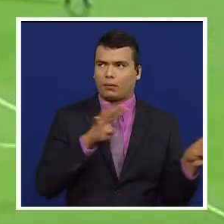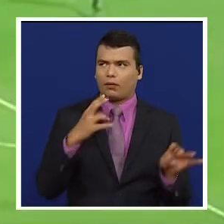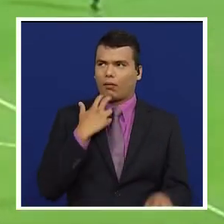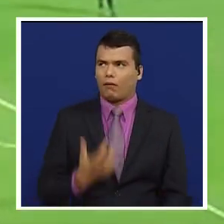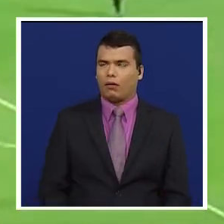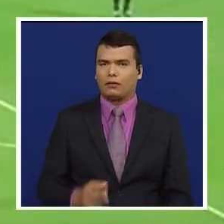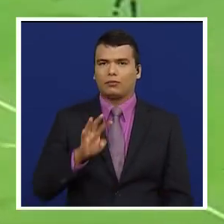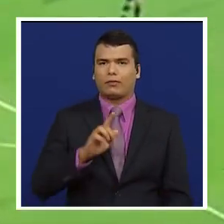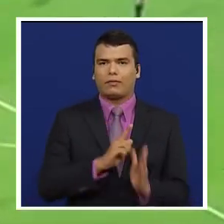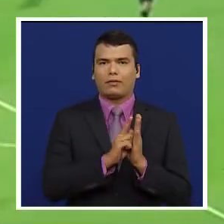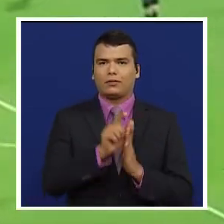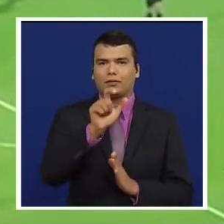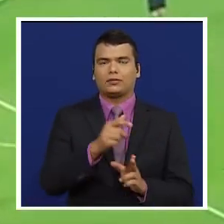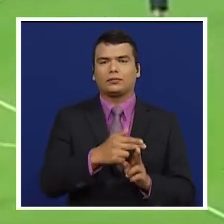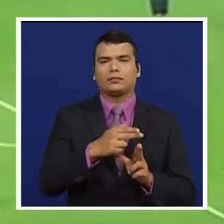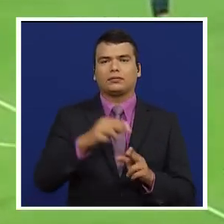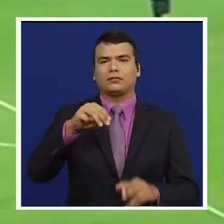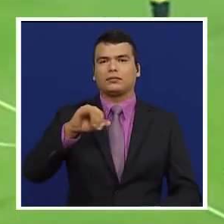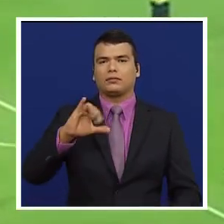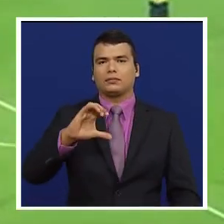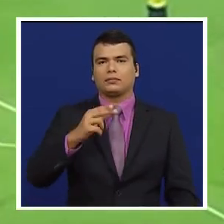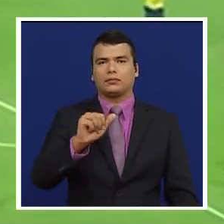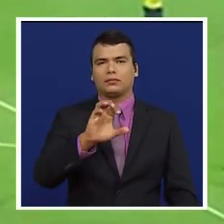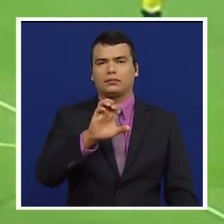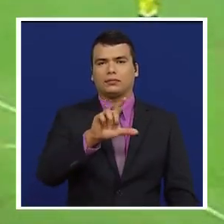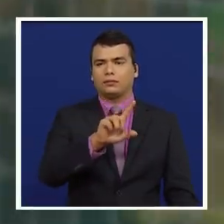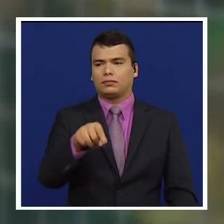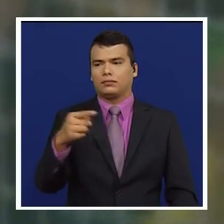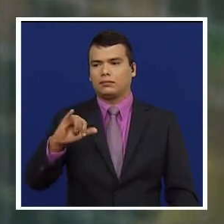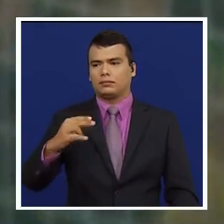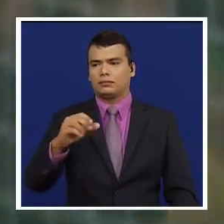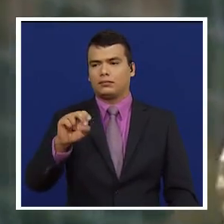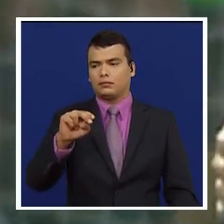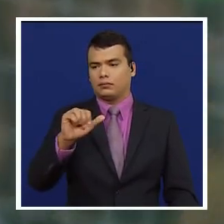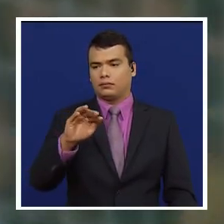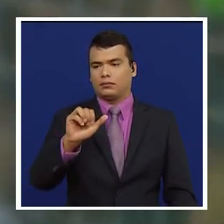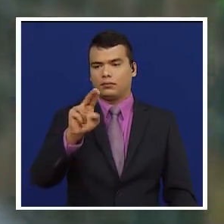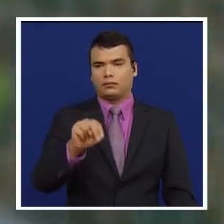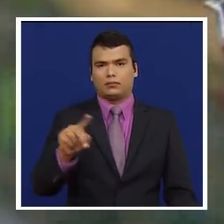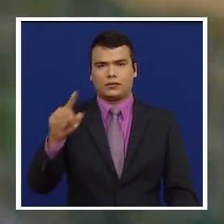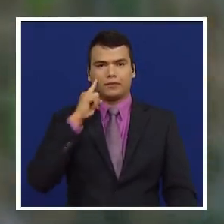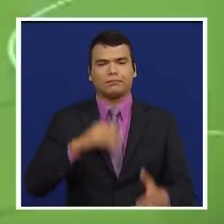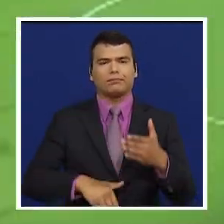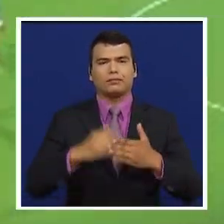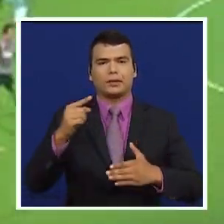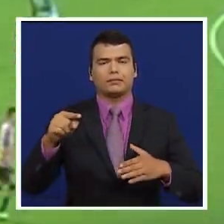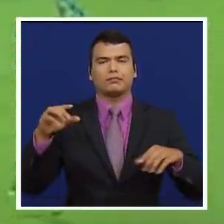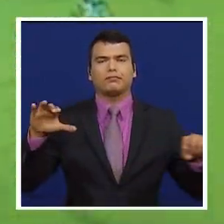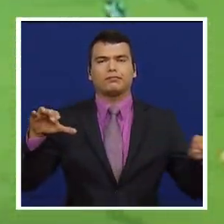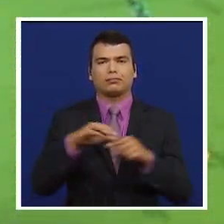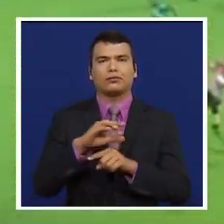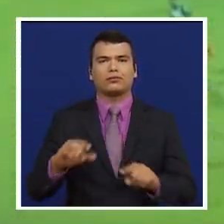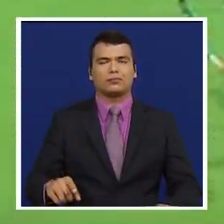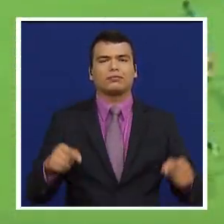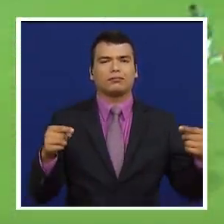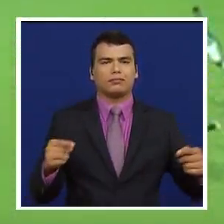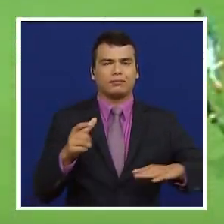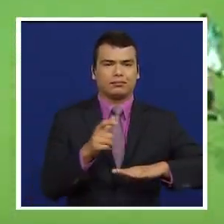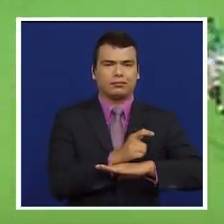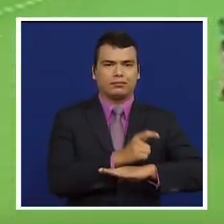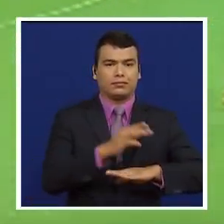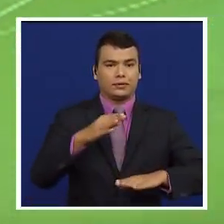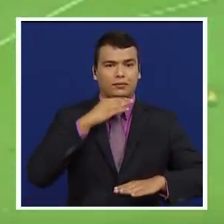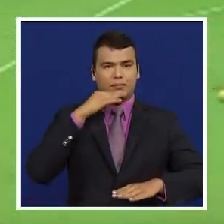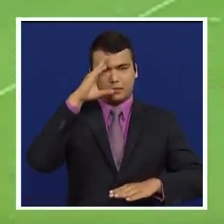tiempo. Un pase de Michael Basto a Jonathan Calieri para abrir el marcador en el estadio Atanasio Girardot. Atlético Nacional consiguió